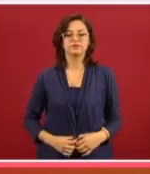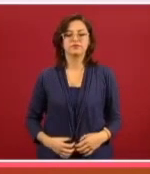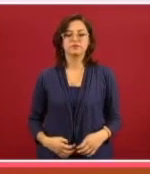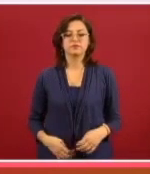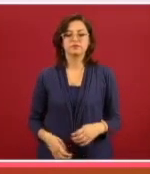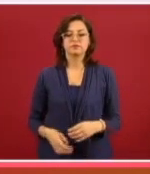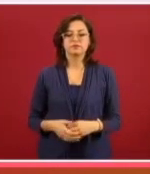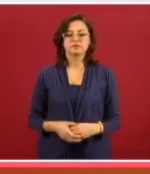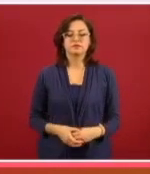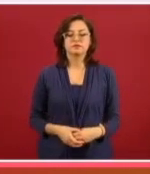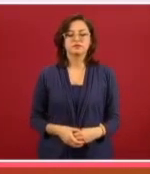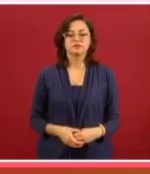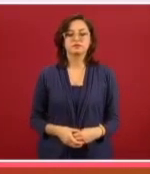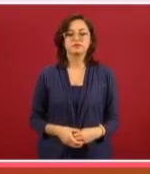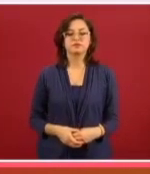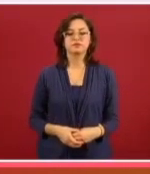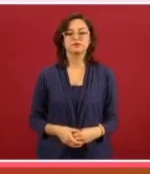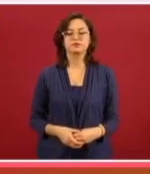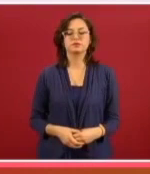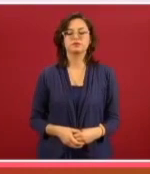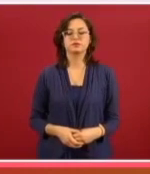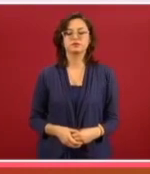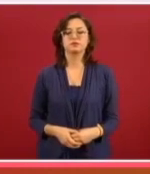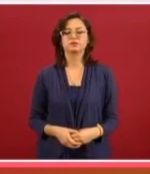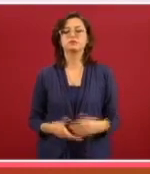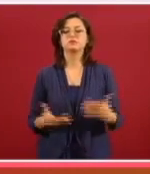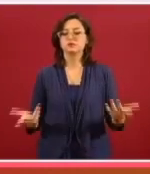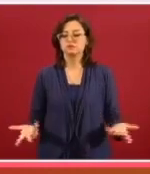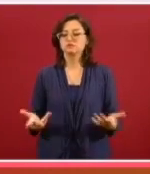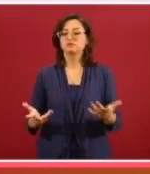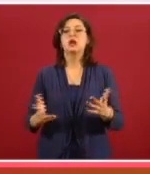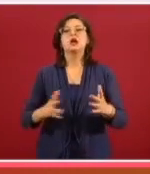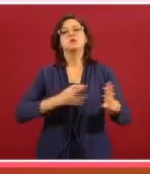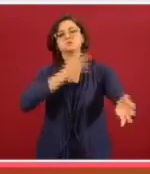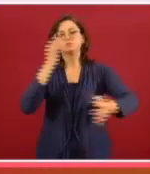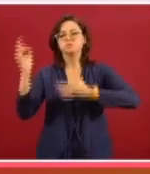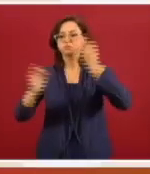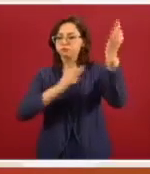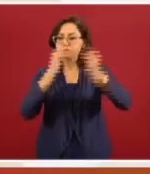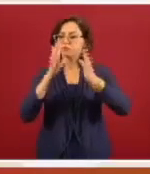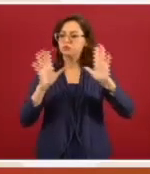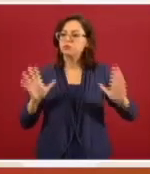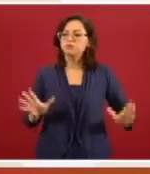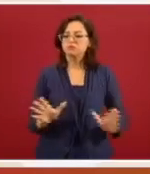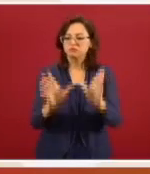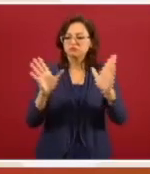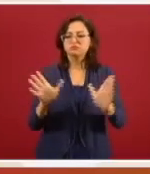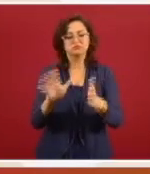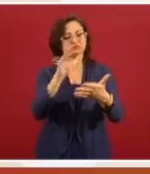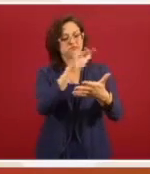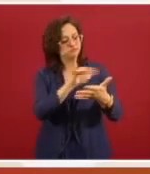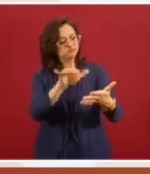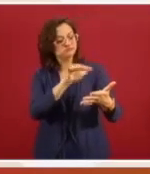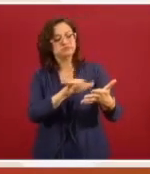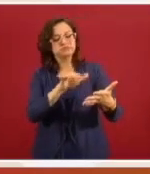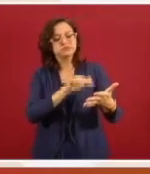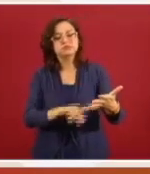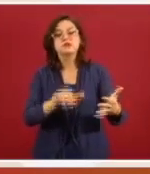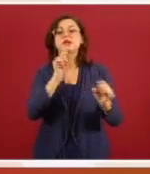Continúa la promoción a la lectura y se están ejerciendo